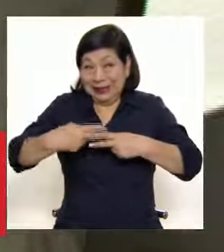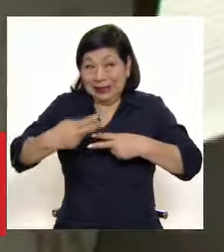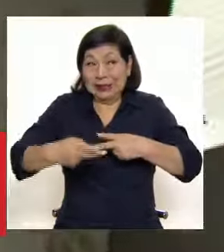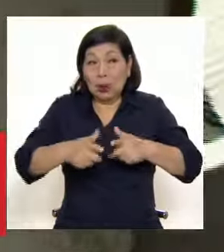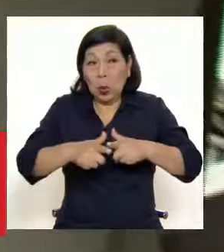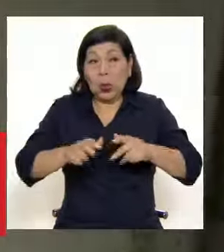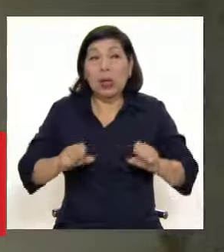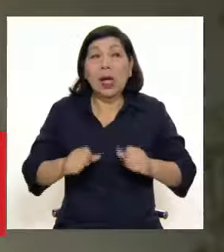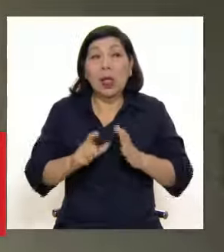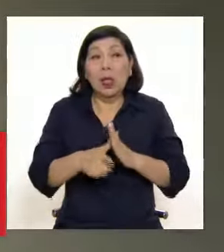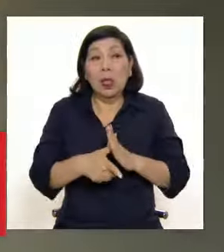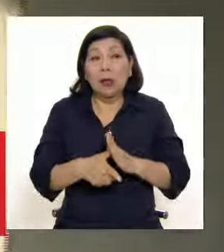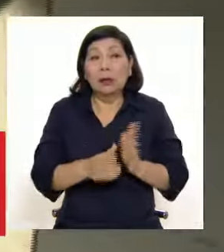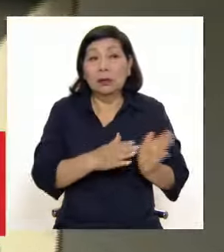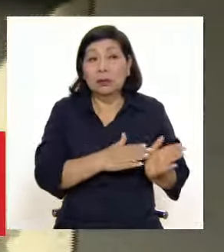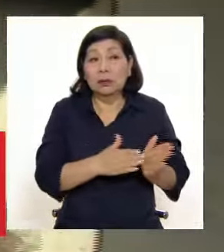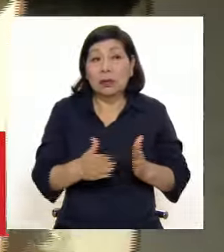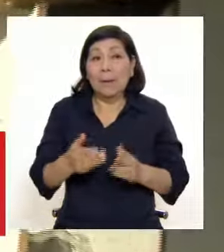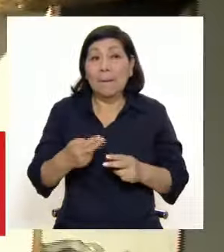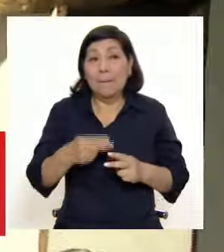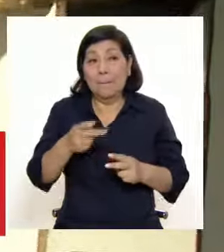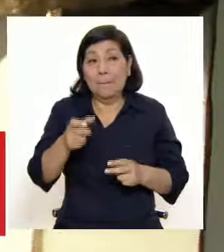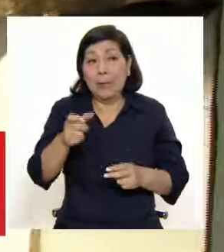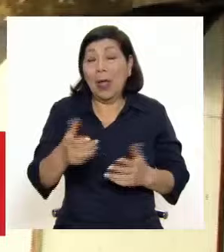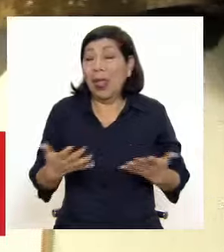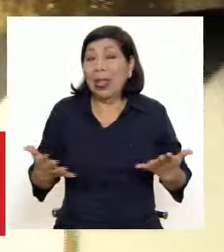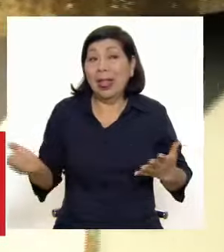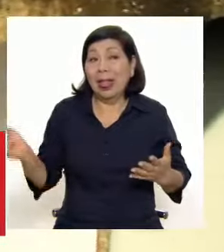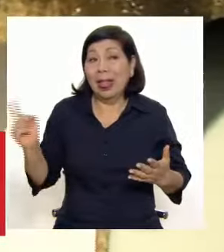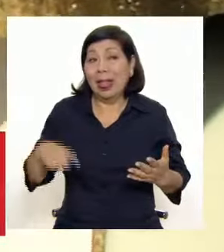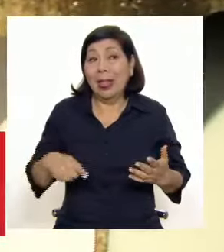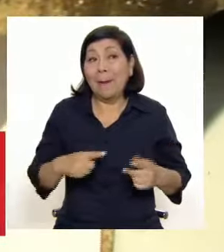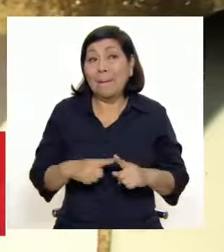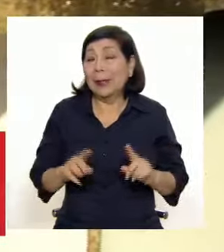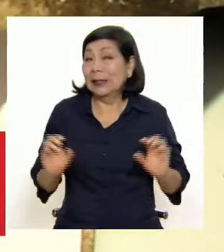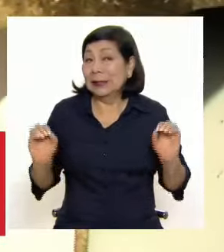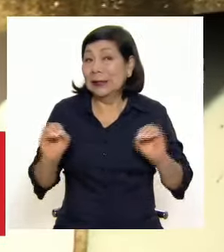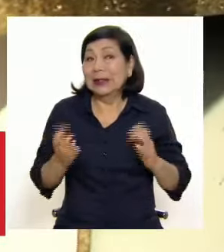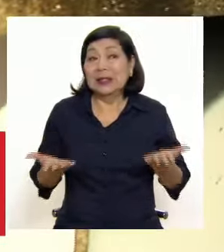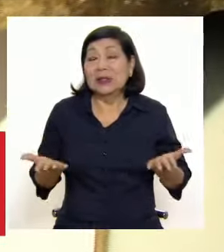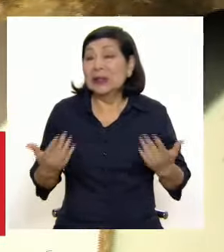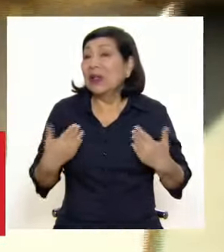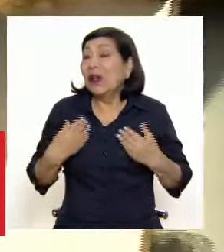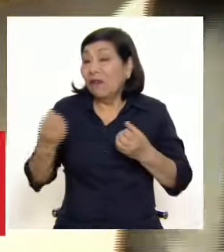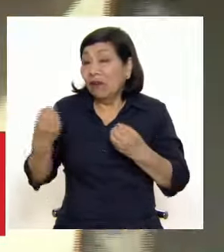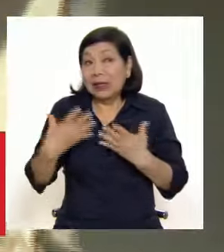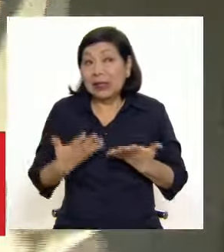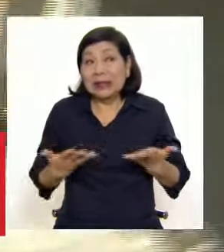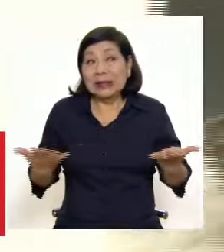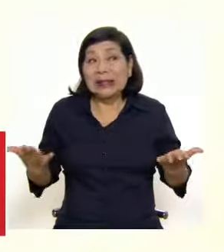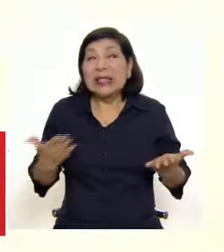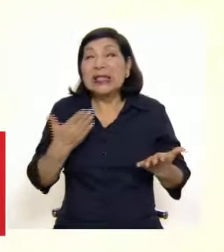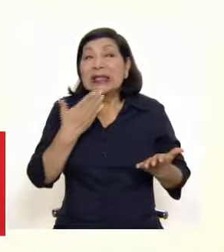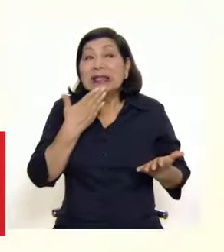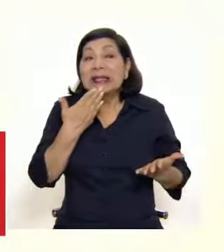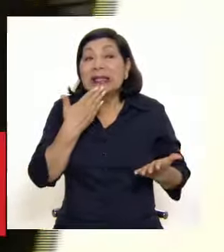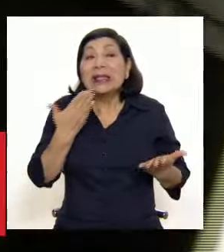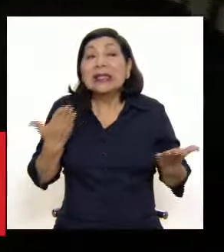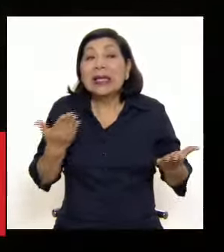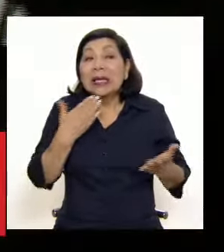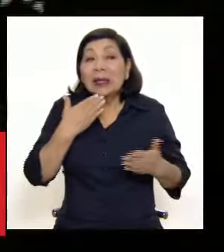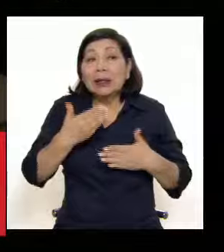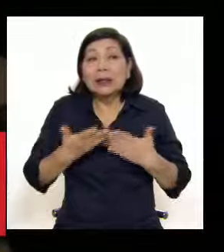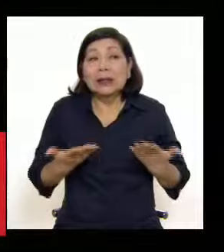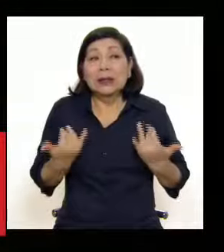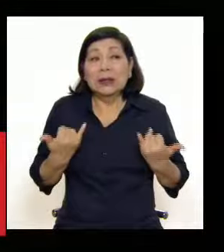esta zona es que luego que se retiraron los vecinos no ha venido ninguna autoridad. De hecho, no tienen información ni qué fue lo que